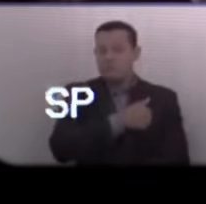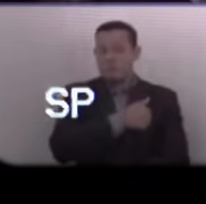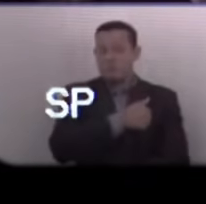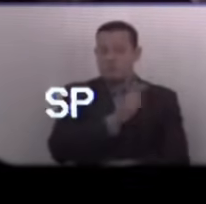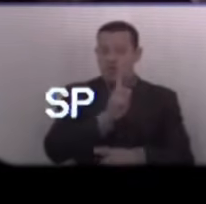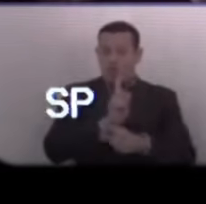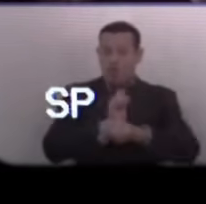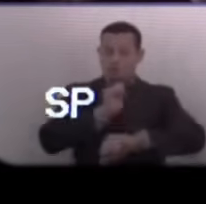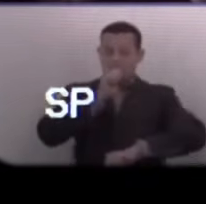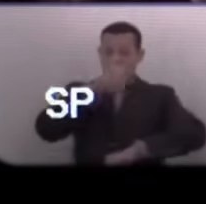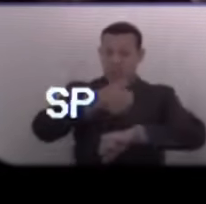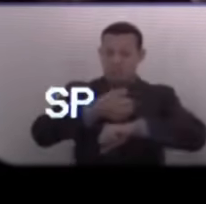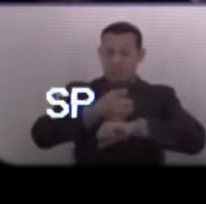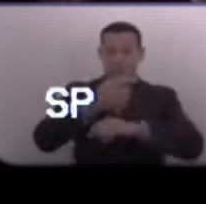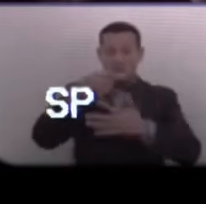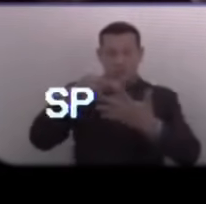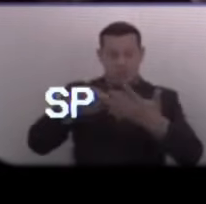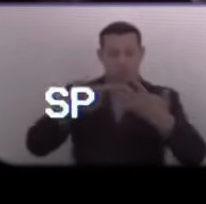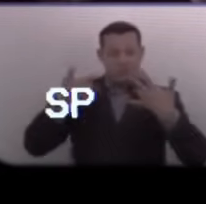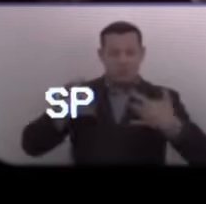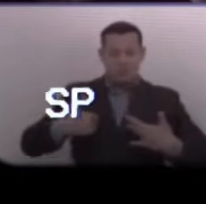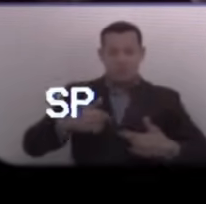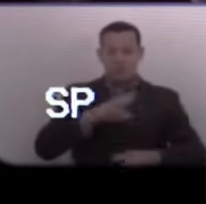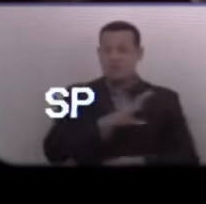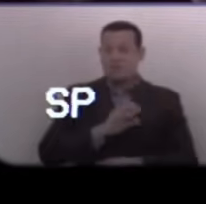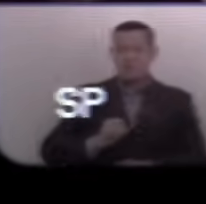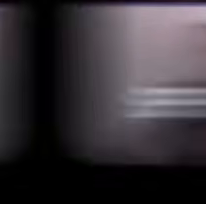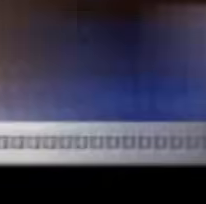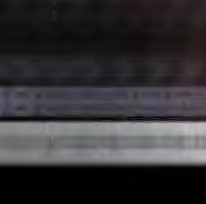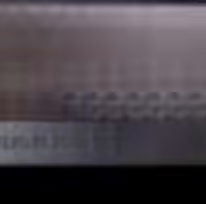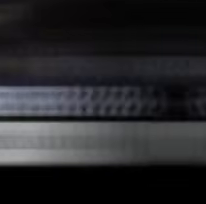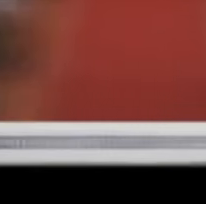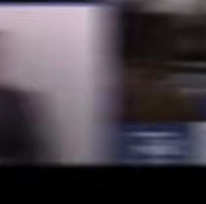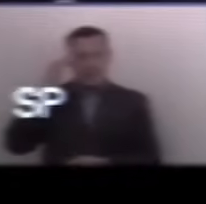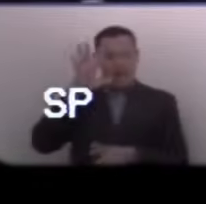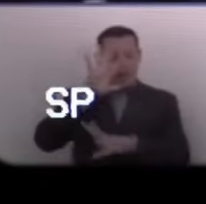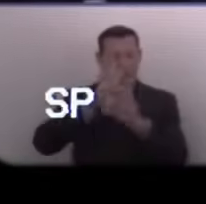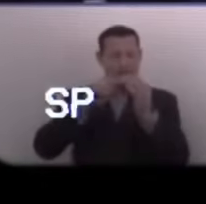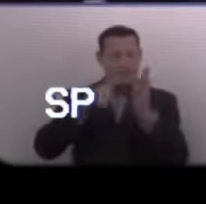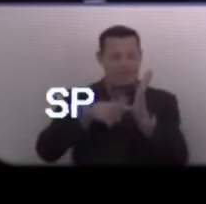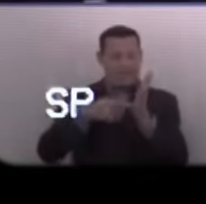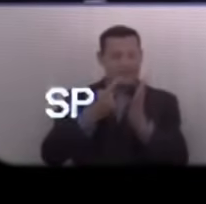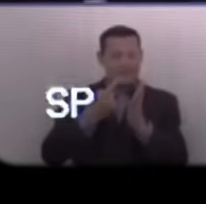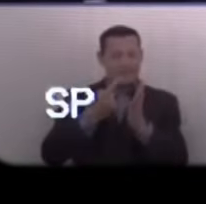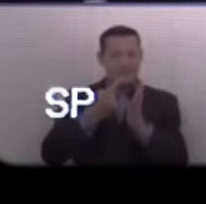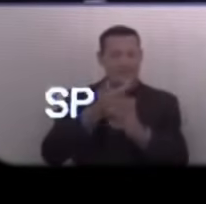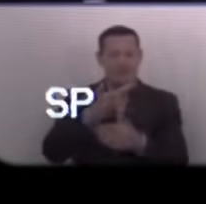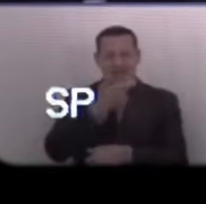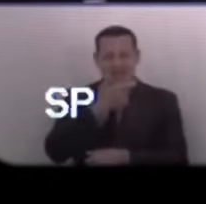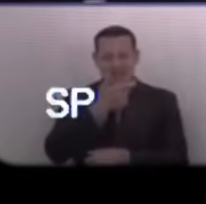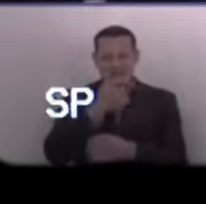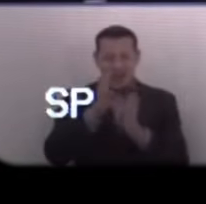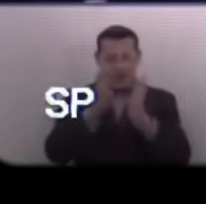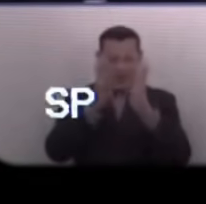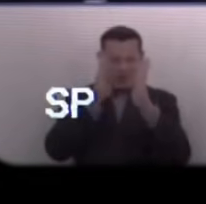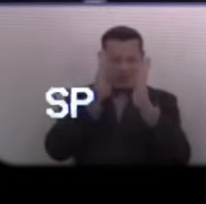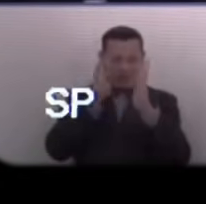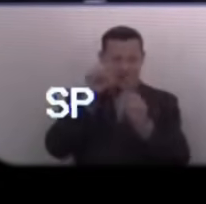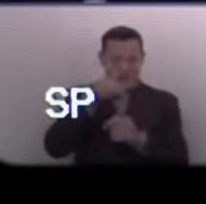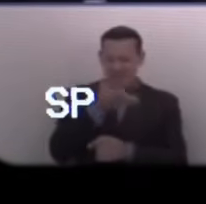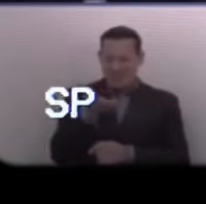por encima de los derechos de los salvadoreños honrados. A veces duele escuchar las cosas que aquí se